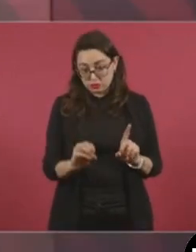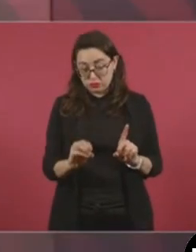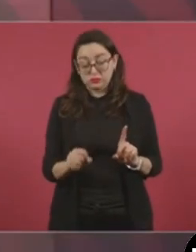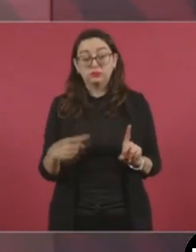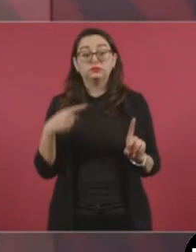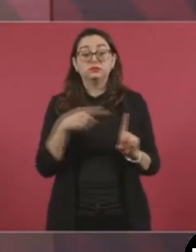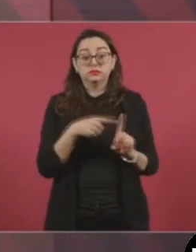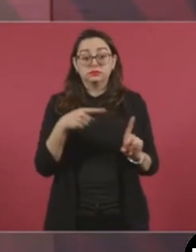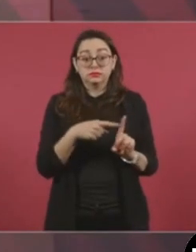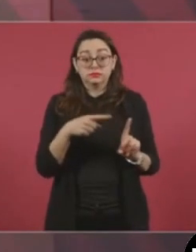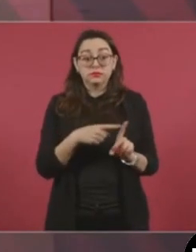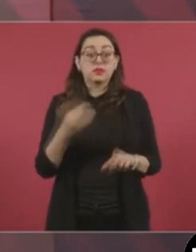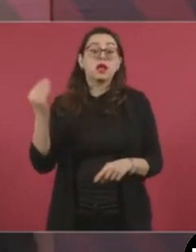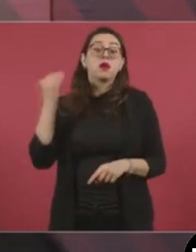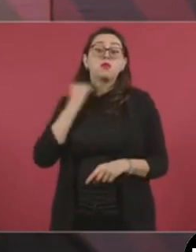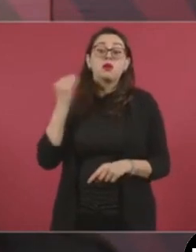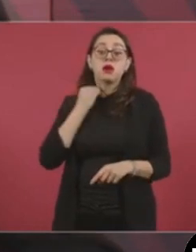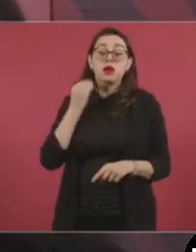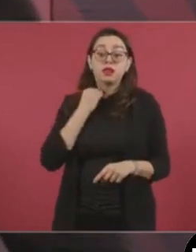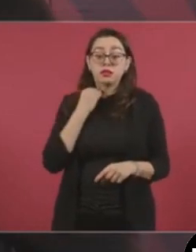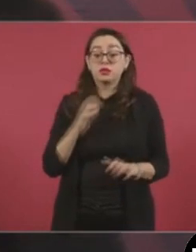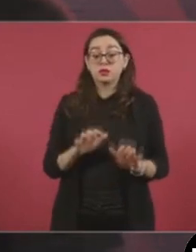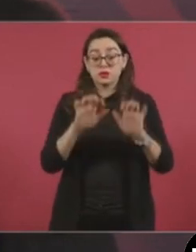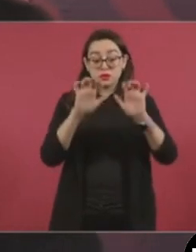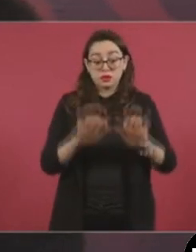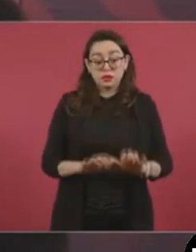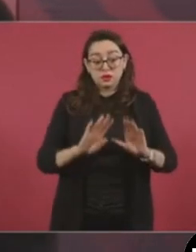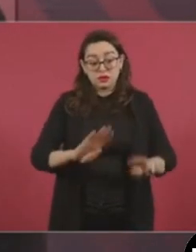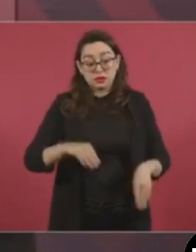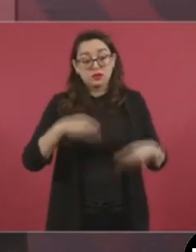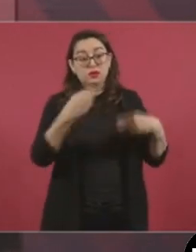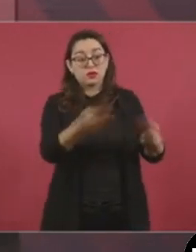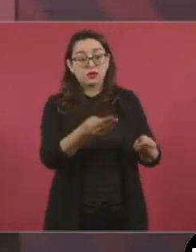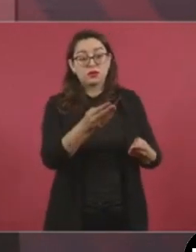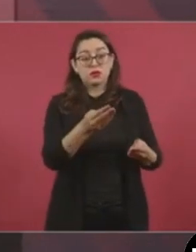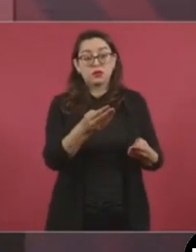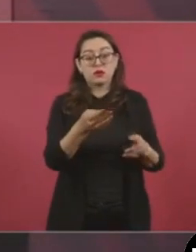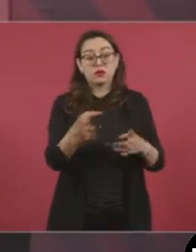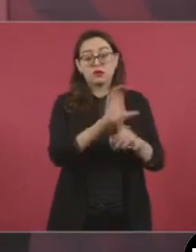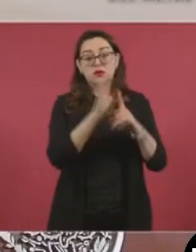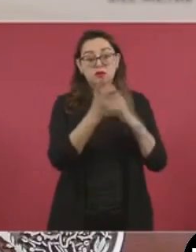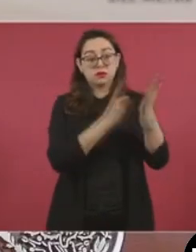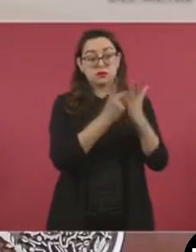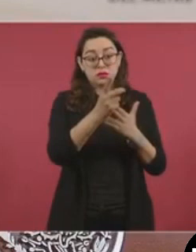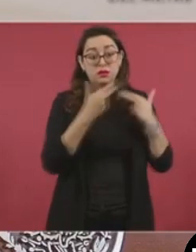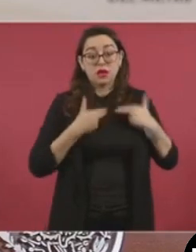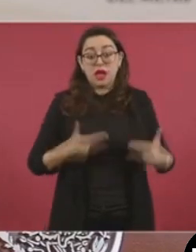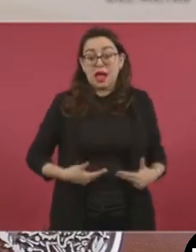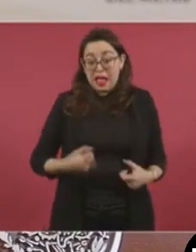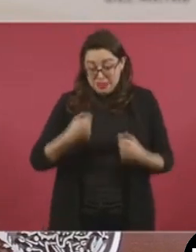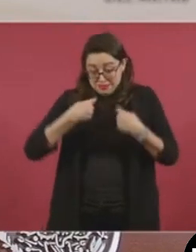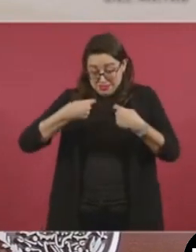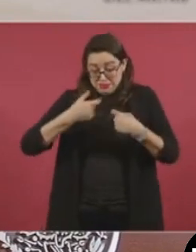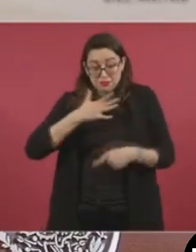mismo envían a la Comisión de Derechos Humanos, incluso me envían a mí, y yo